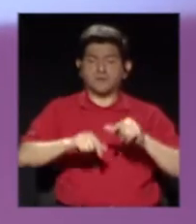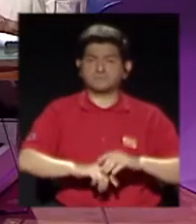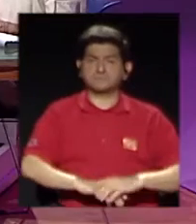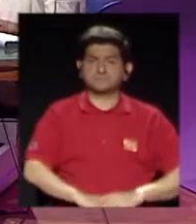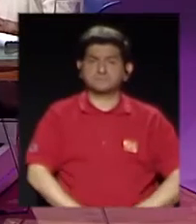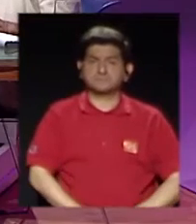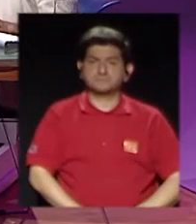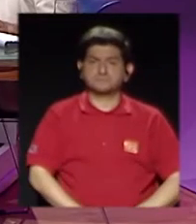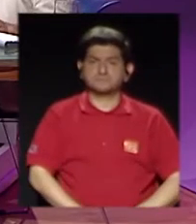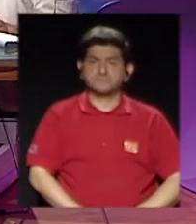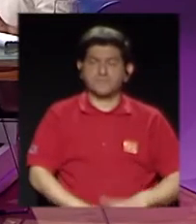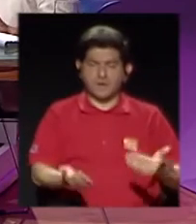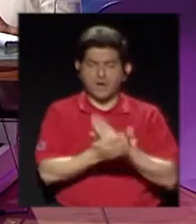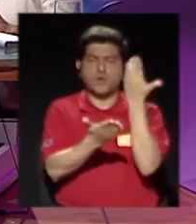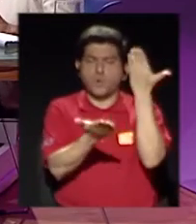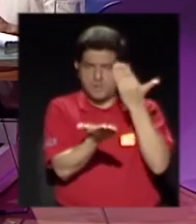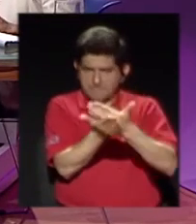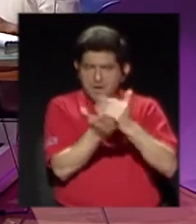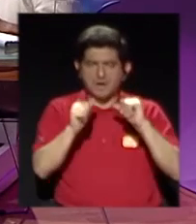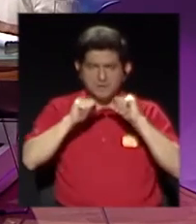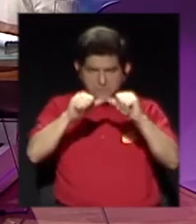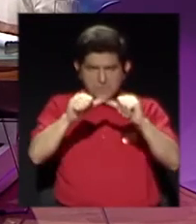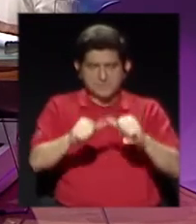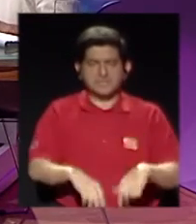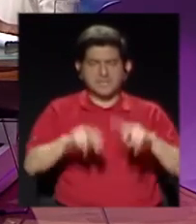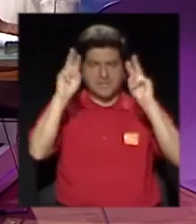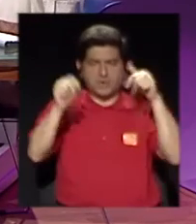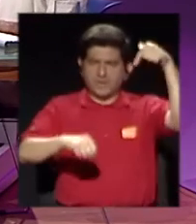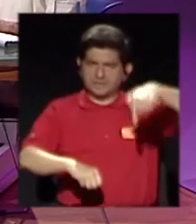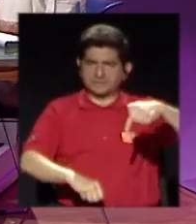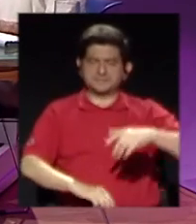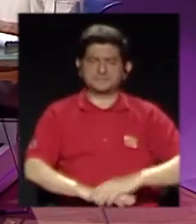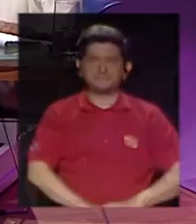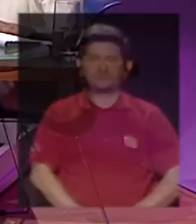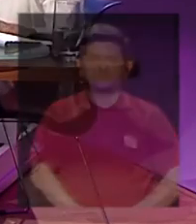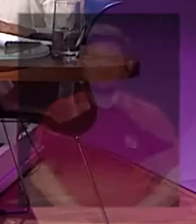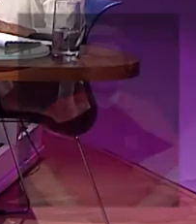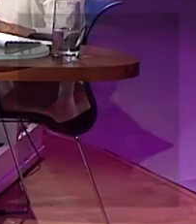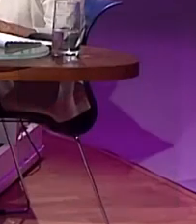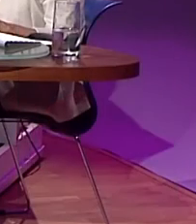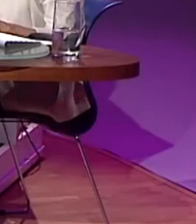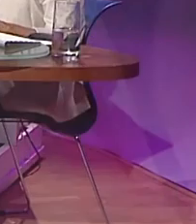bien vamos a hacer una nueva pausa para seguir con nuestro tema de hoy